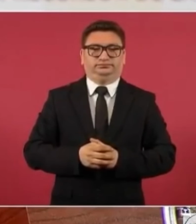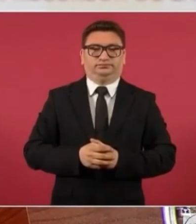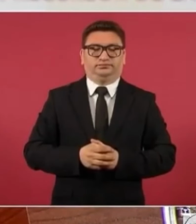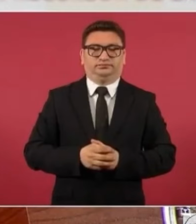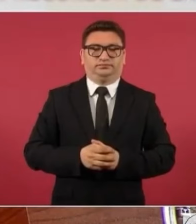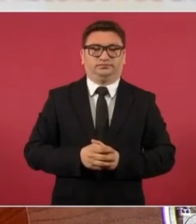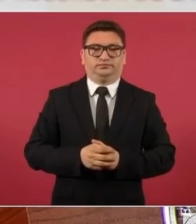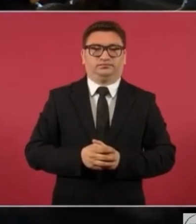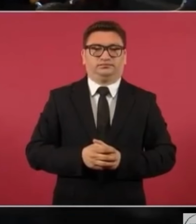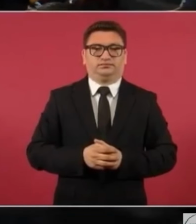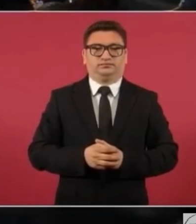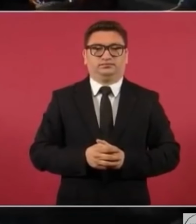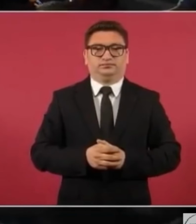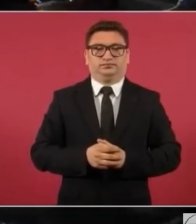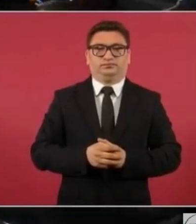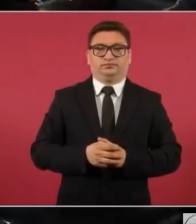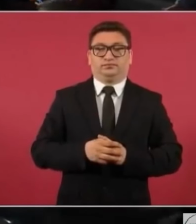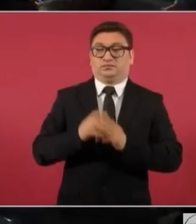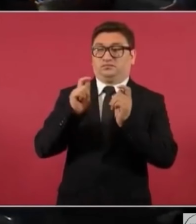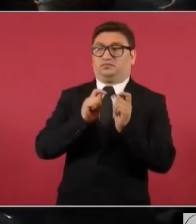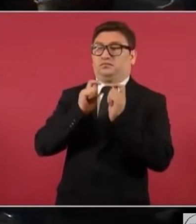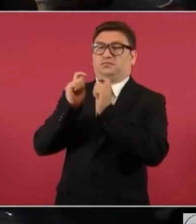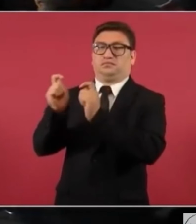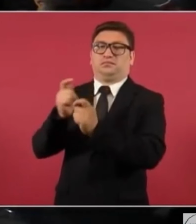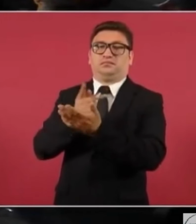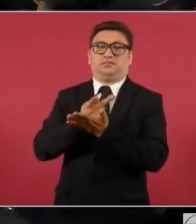los premiaron